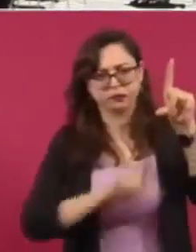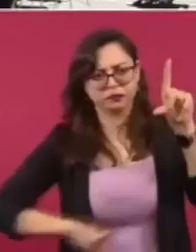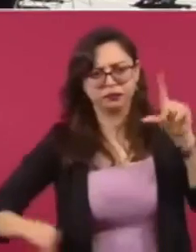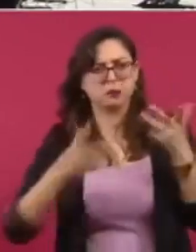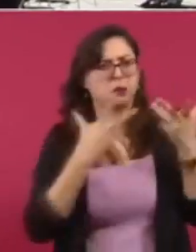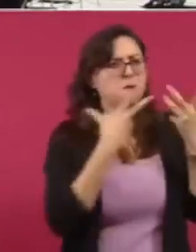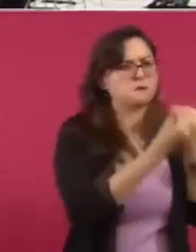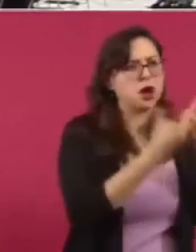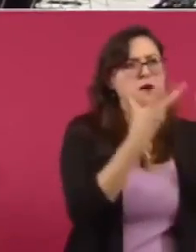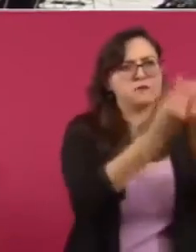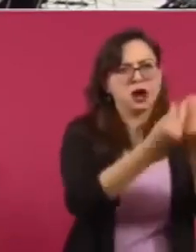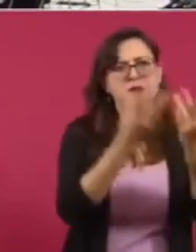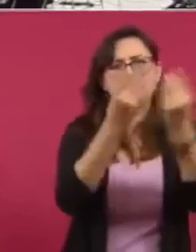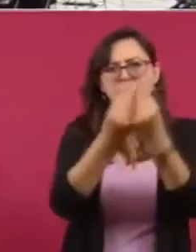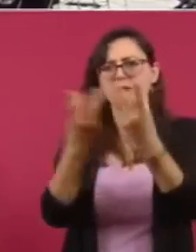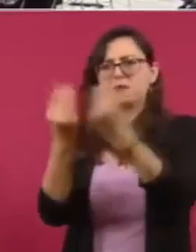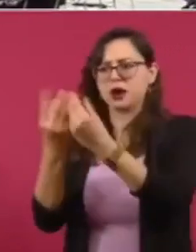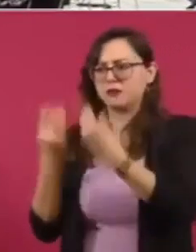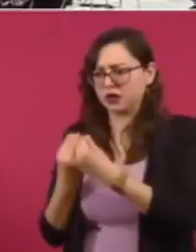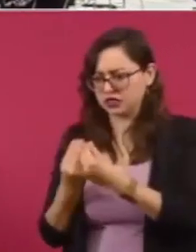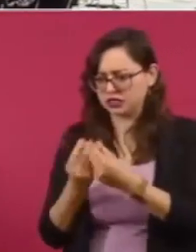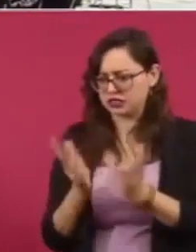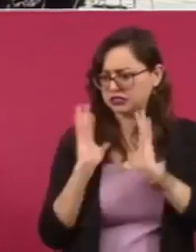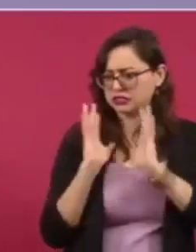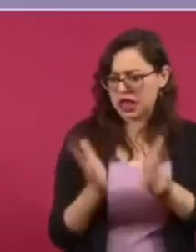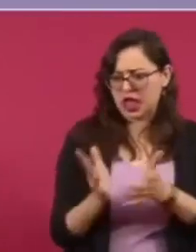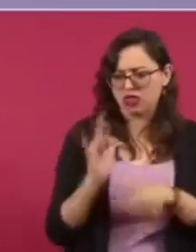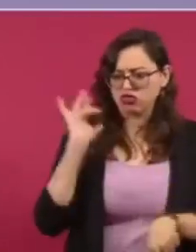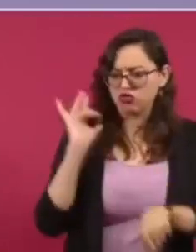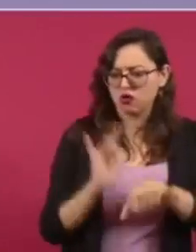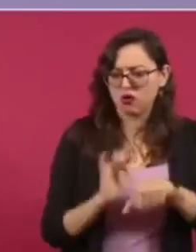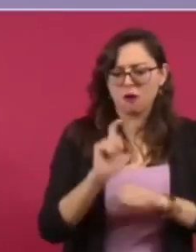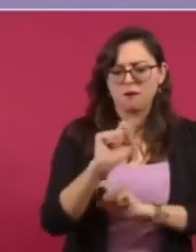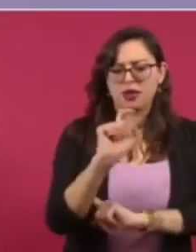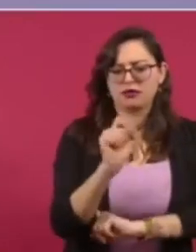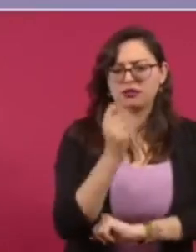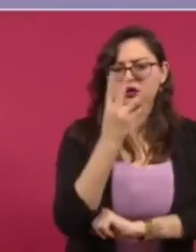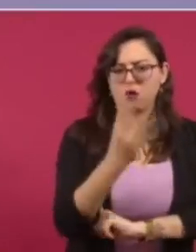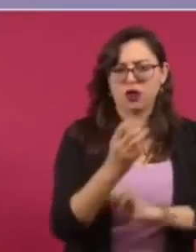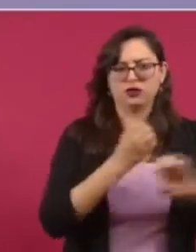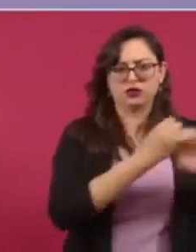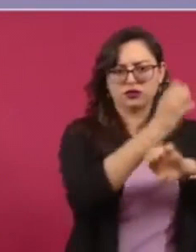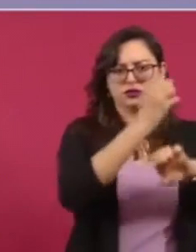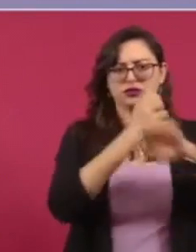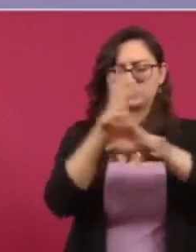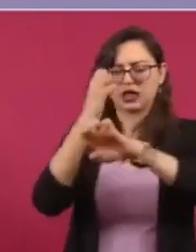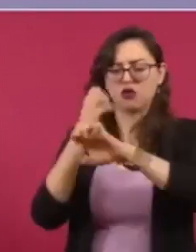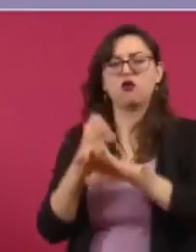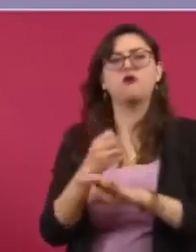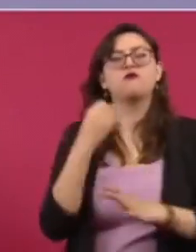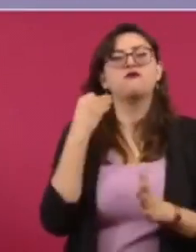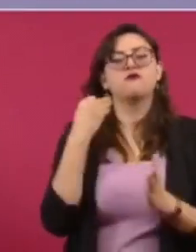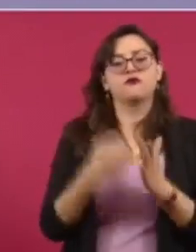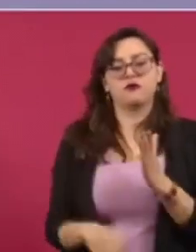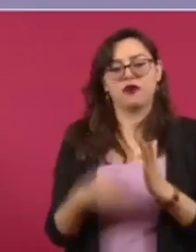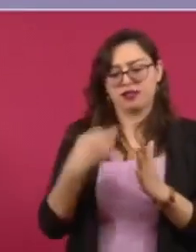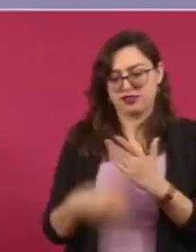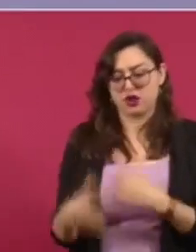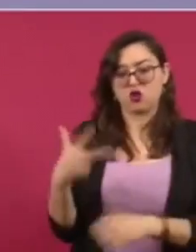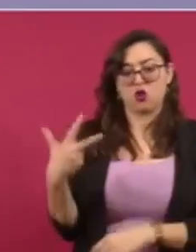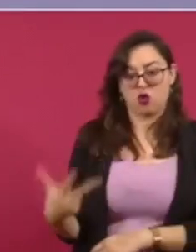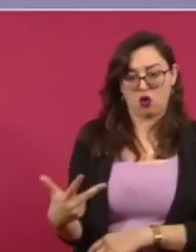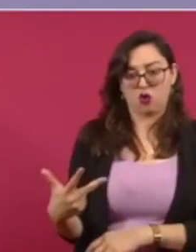están manifestando en las calles, sino que hizo un evento de cúpula. Digámosle así, a ellos no les gusta mucho, pero sí, esta fue